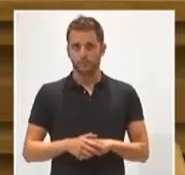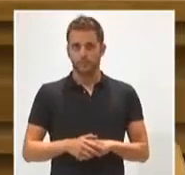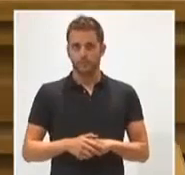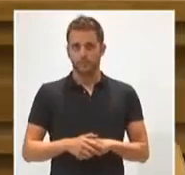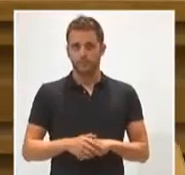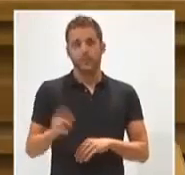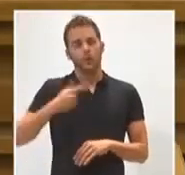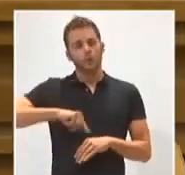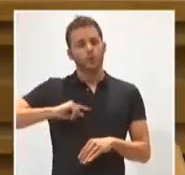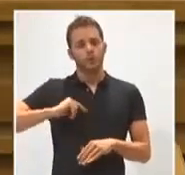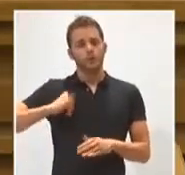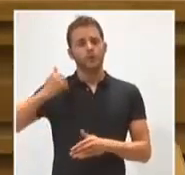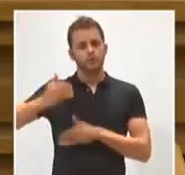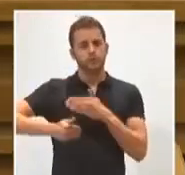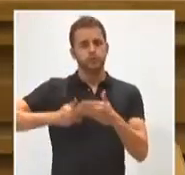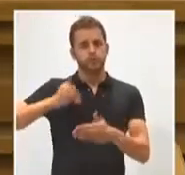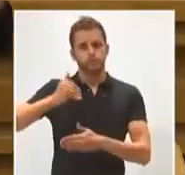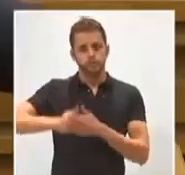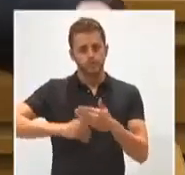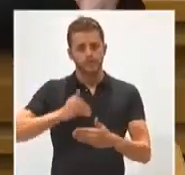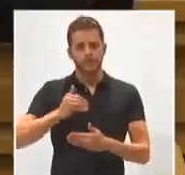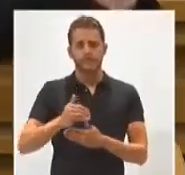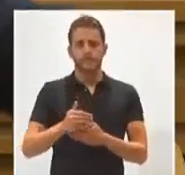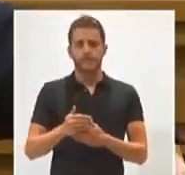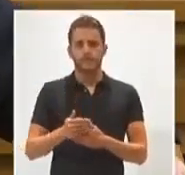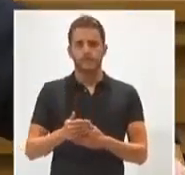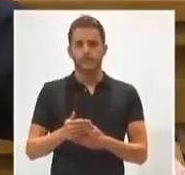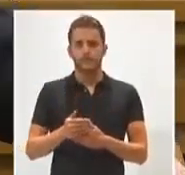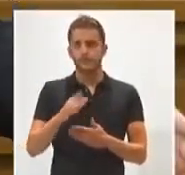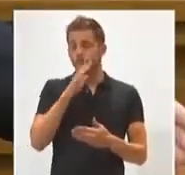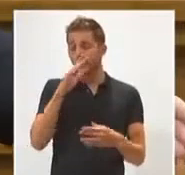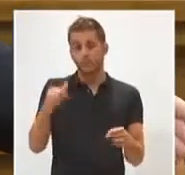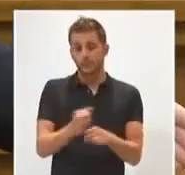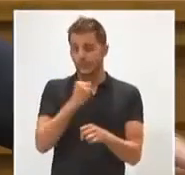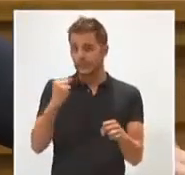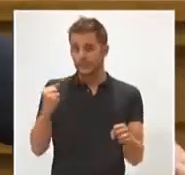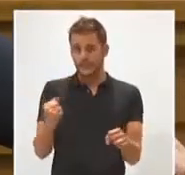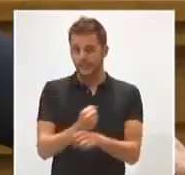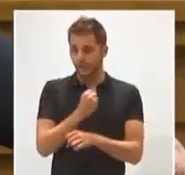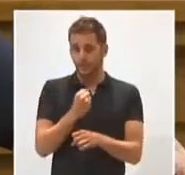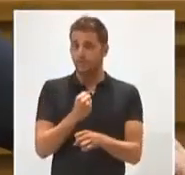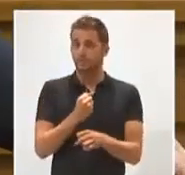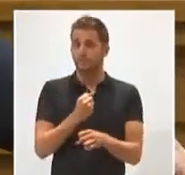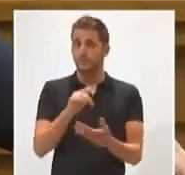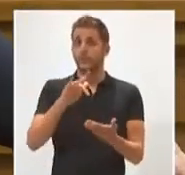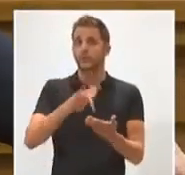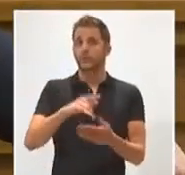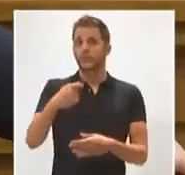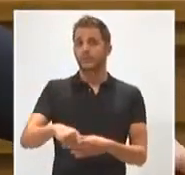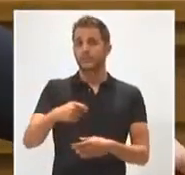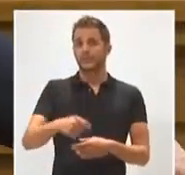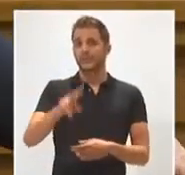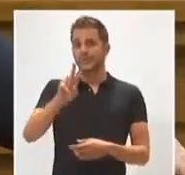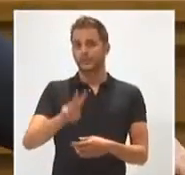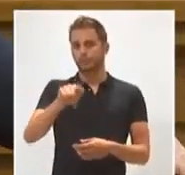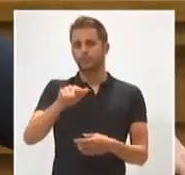un rodaje importante por obra y voy a decir por gracia pero no es el caso pero vamos por obra y arte del vicepresidente que es un